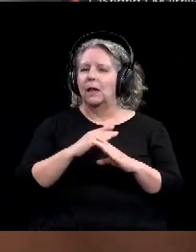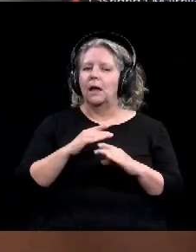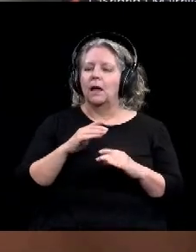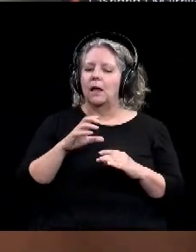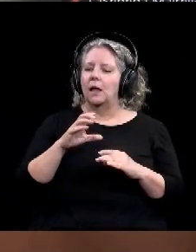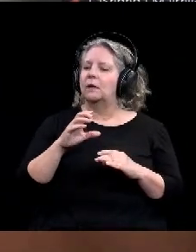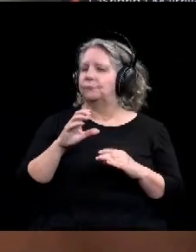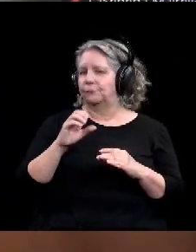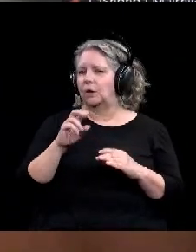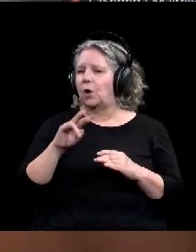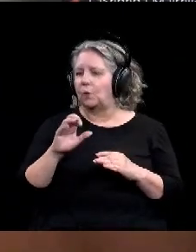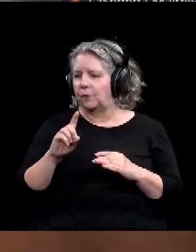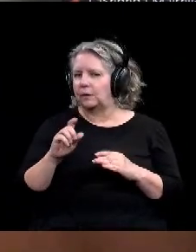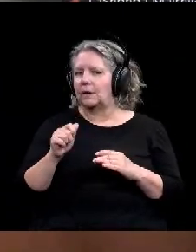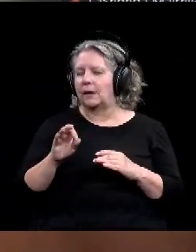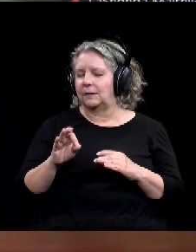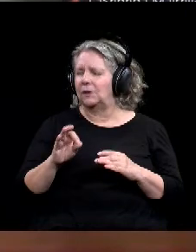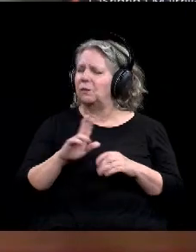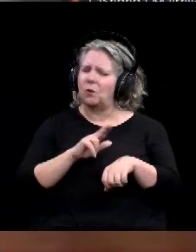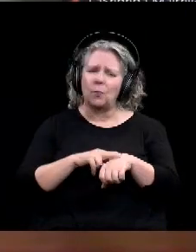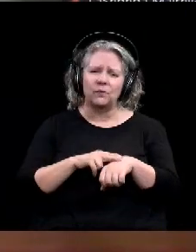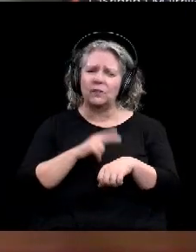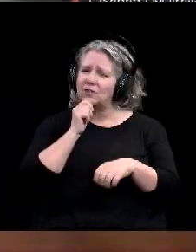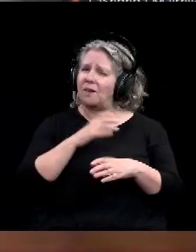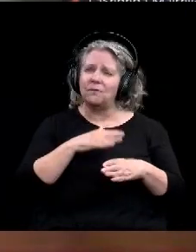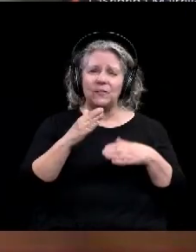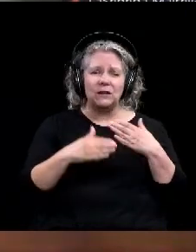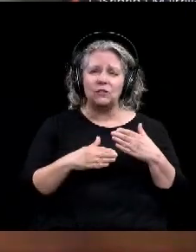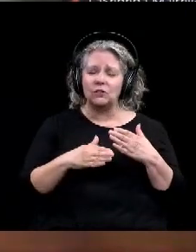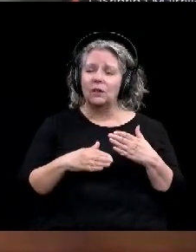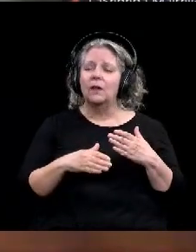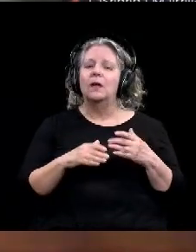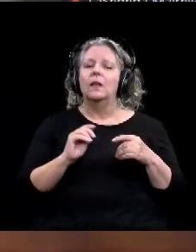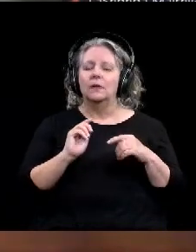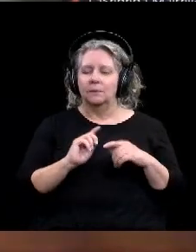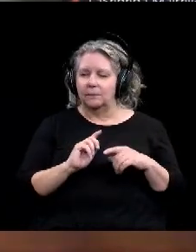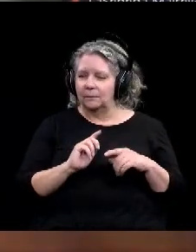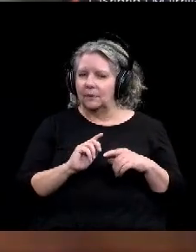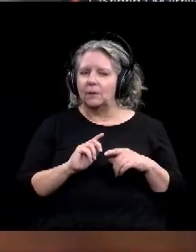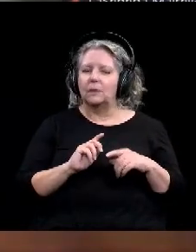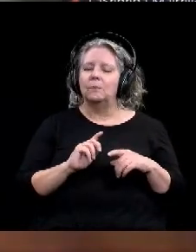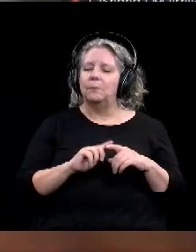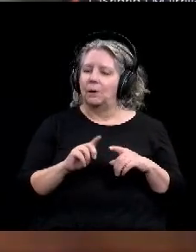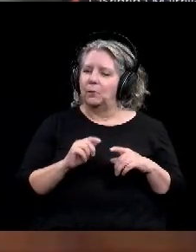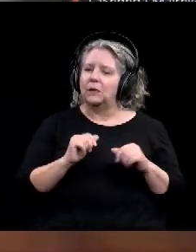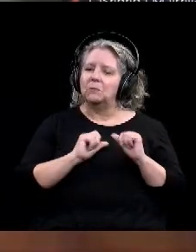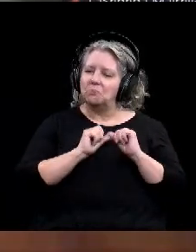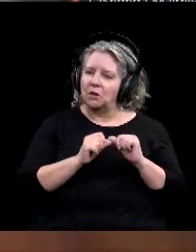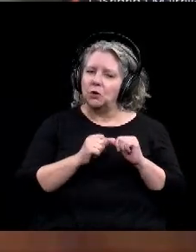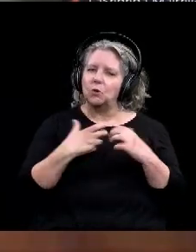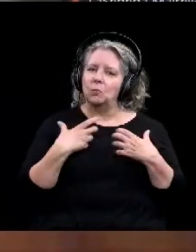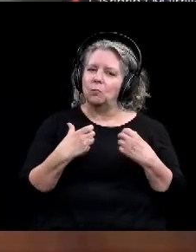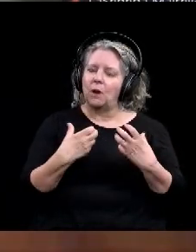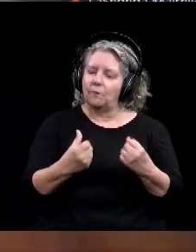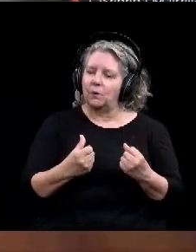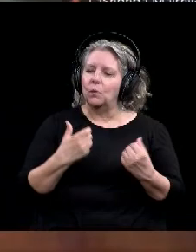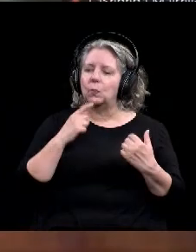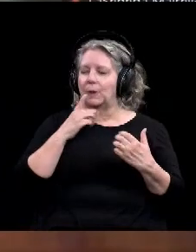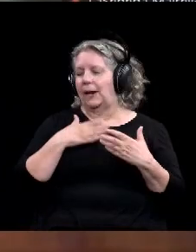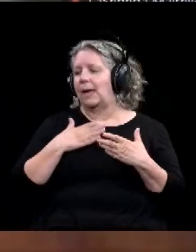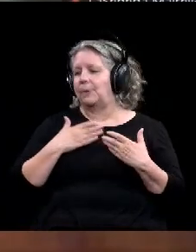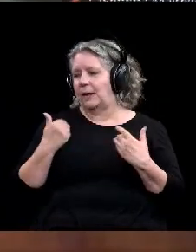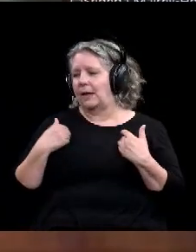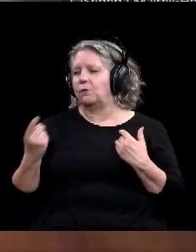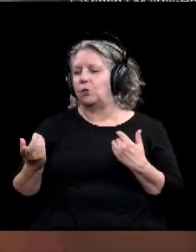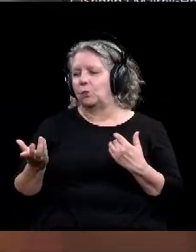y yo estamos muy contentos de tenerte a ti para que seas líder de esfuerzos públicos si